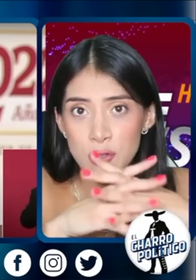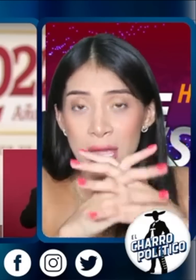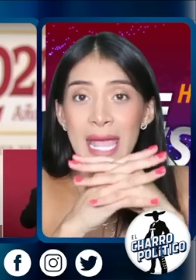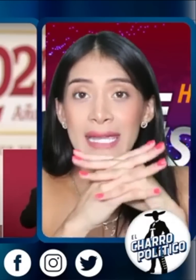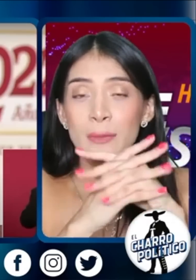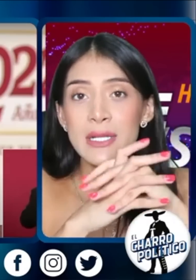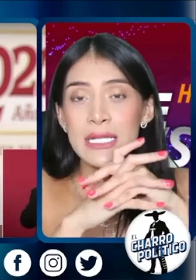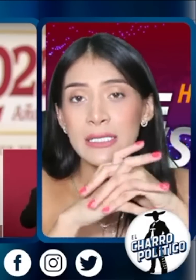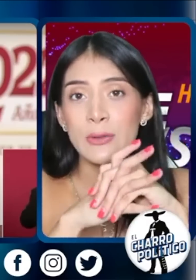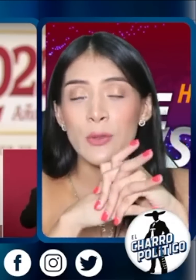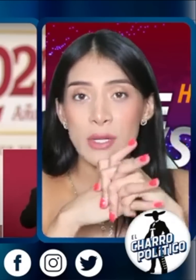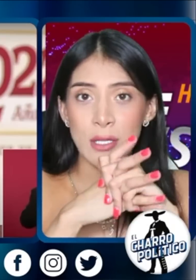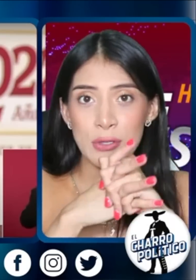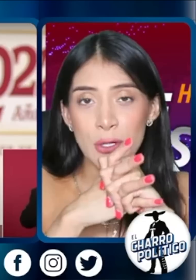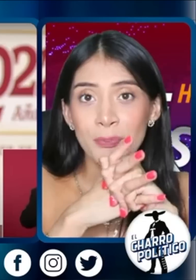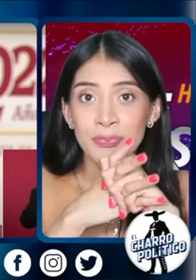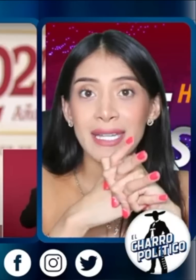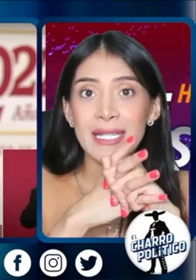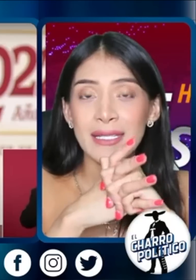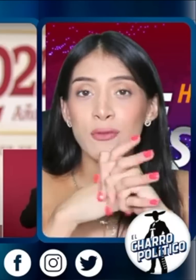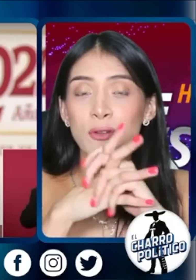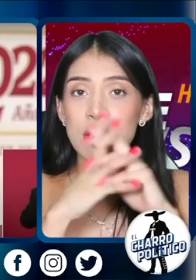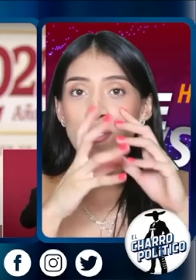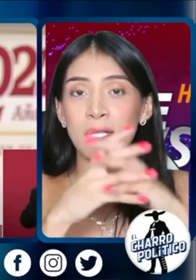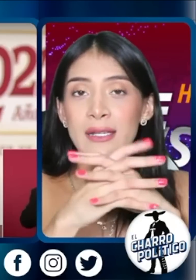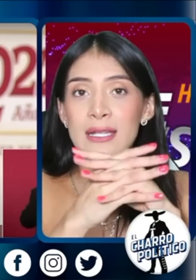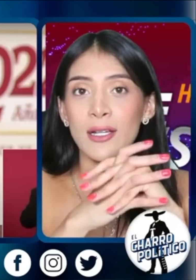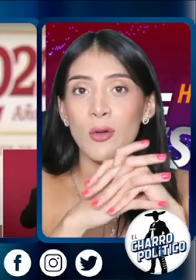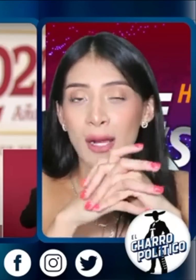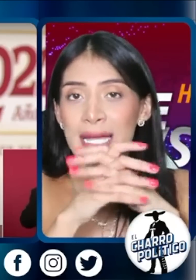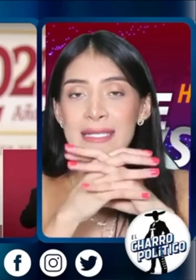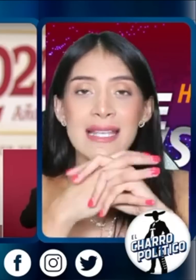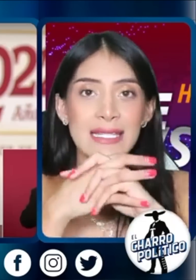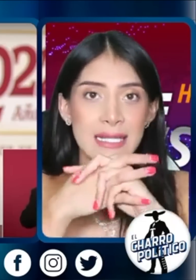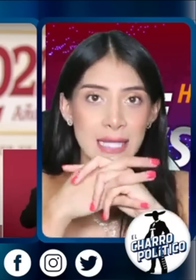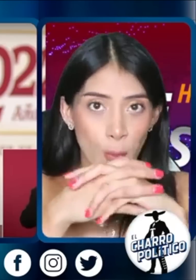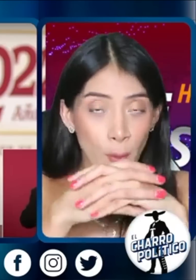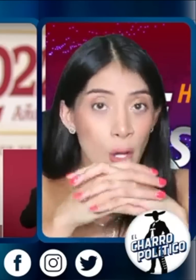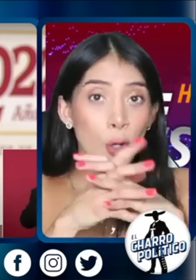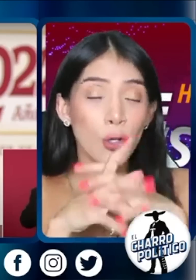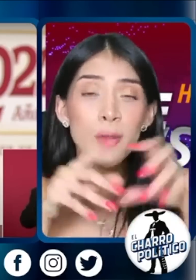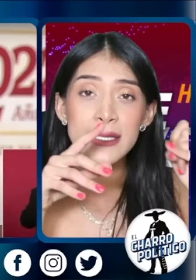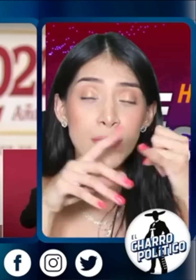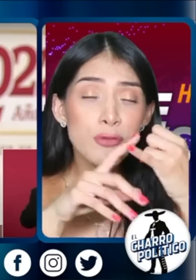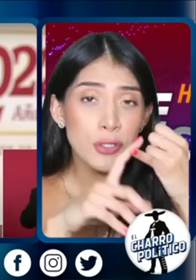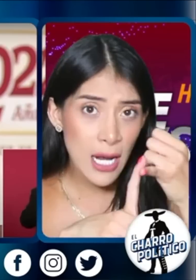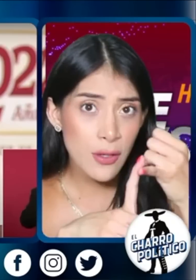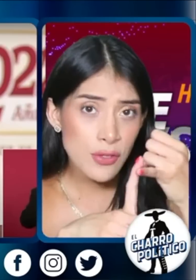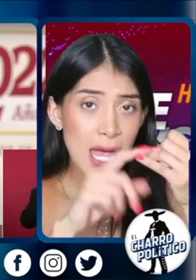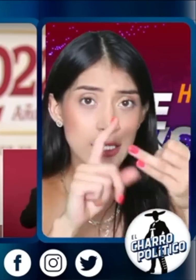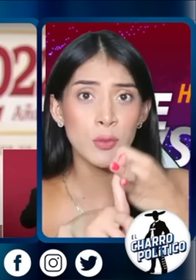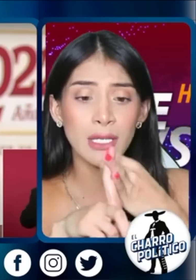y el presidente o no pues anunció que ya tiene información y que esta cloaca ya se destapó con nombres de funcionarios